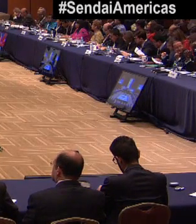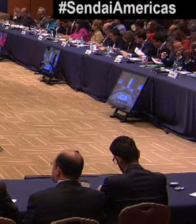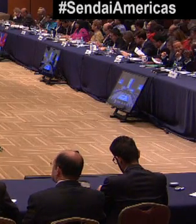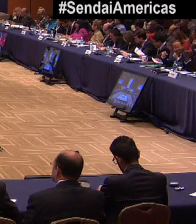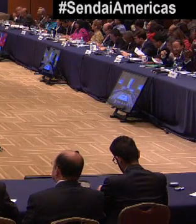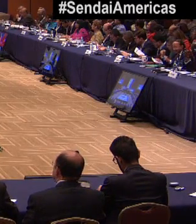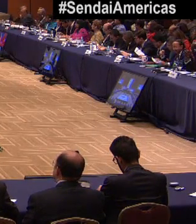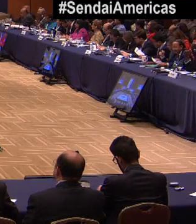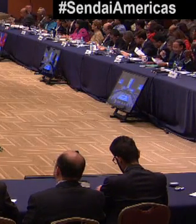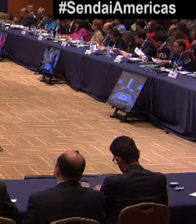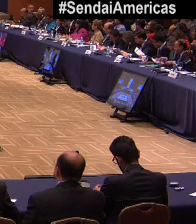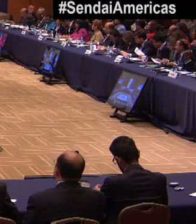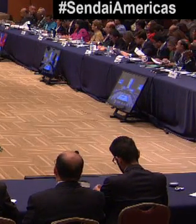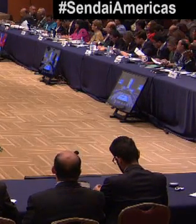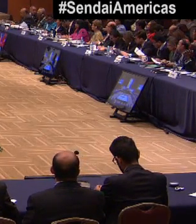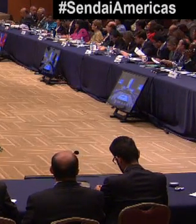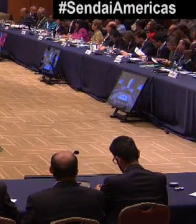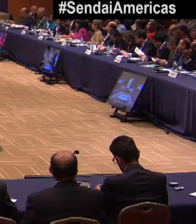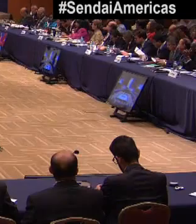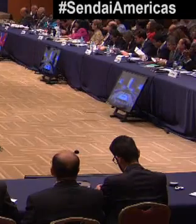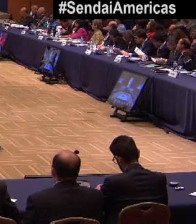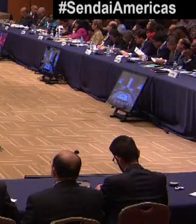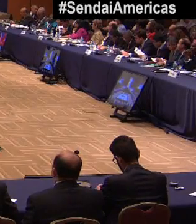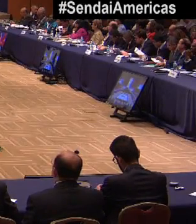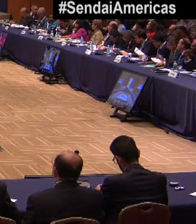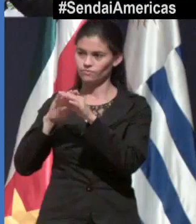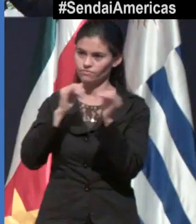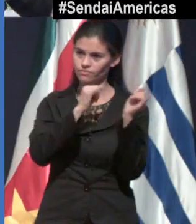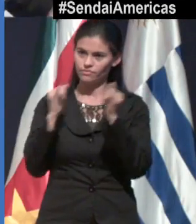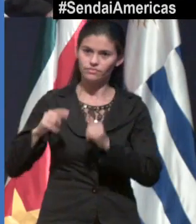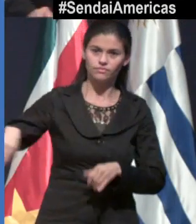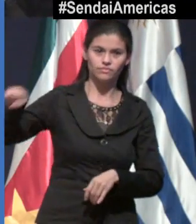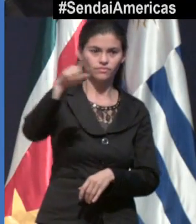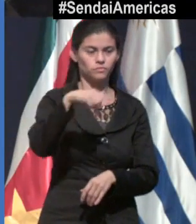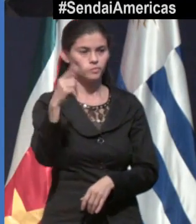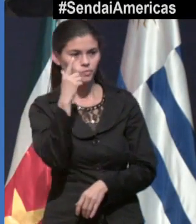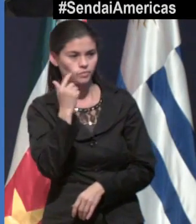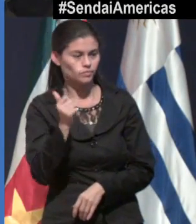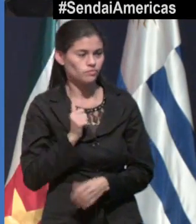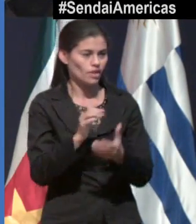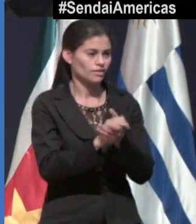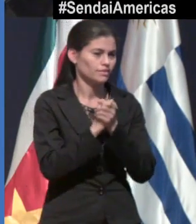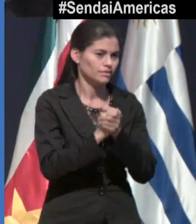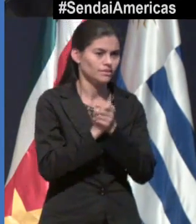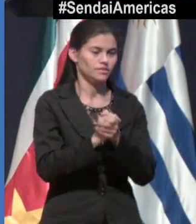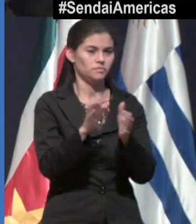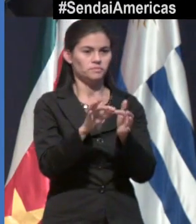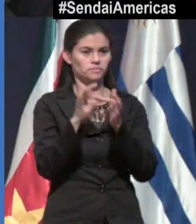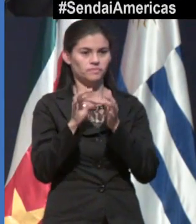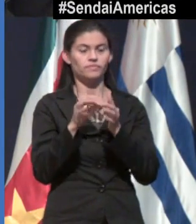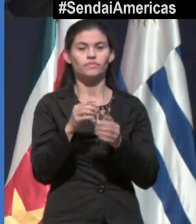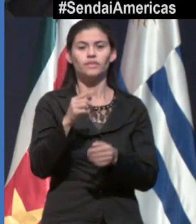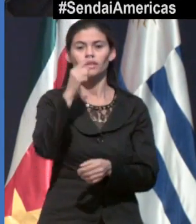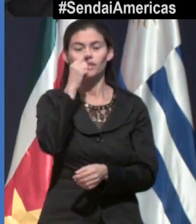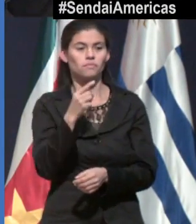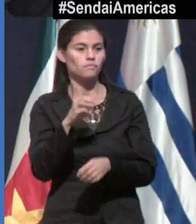Muchísimas gracias, Humberto. Muy buenos días con todas y todos. Un saludo muy especial para nuestro